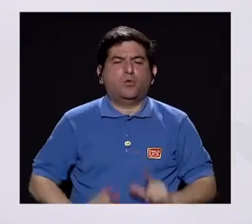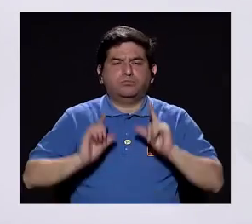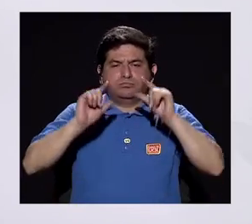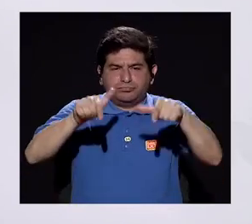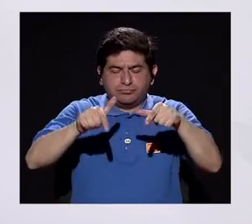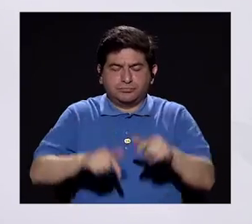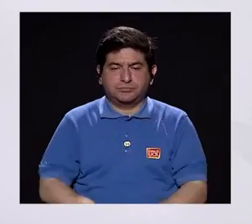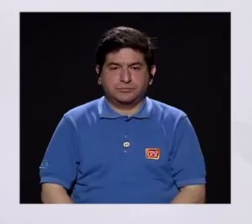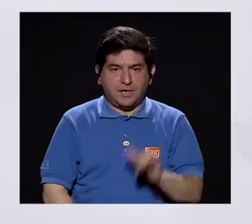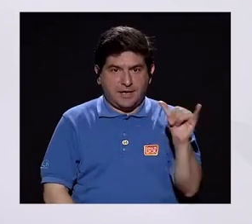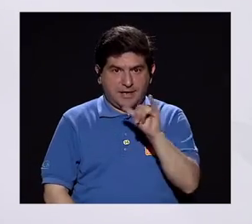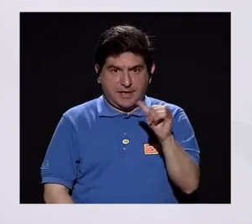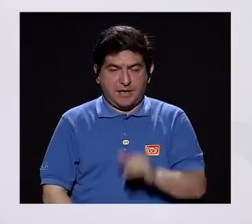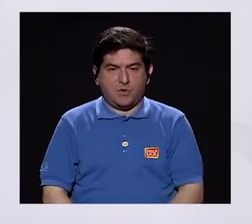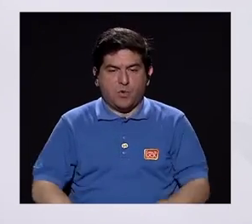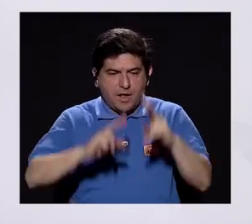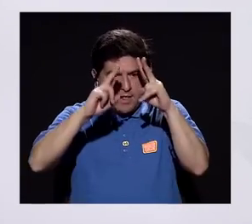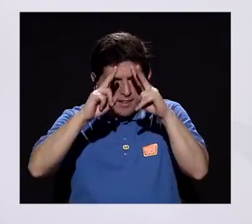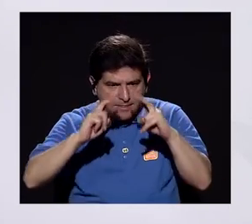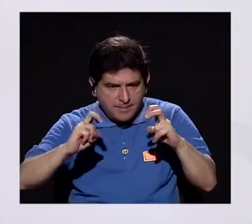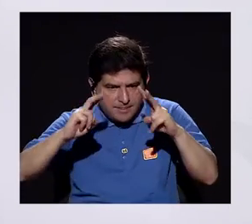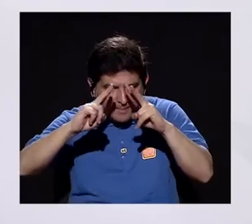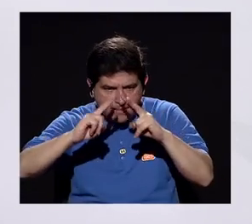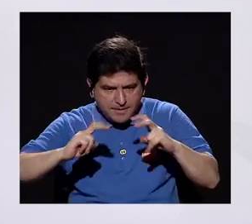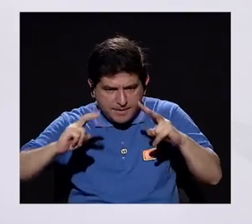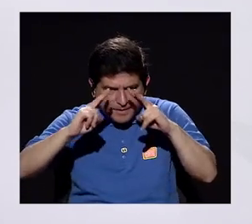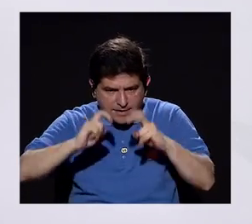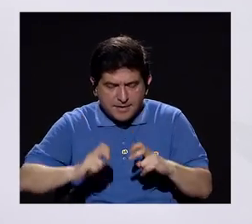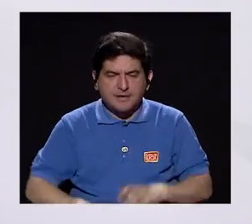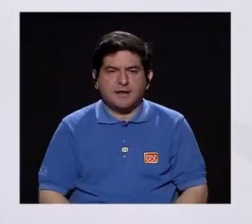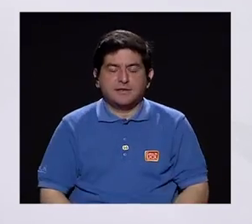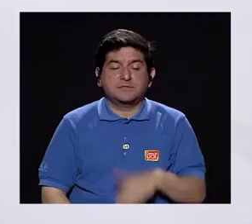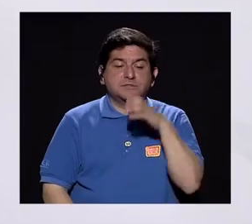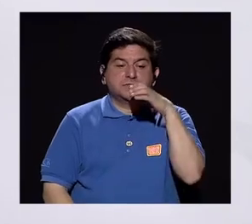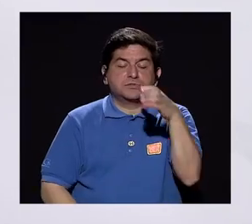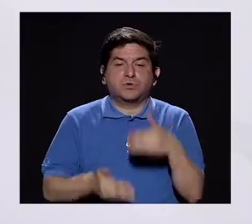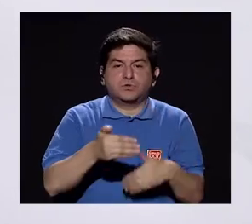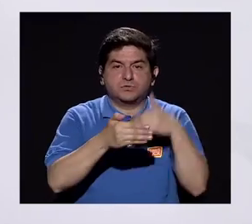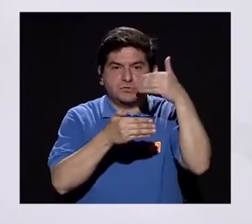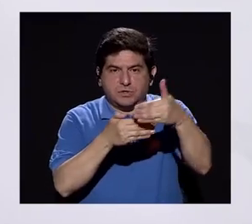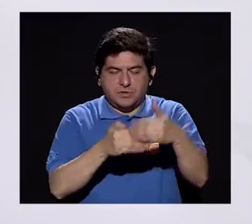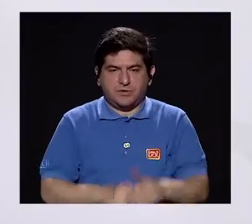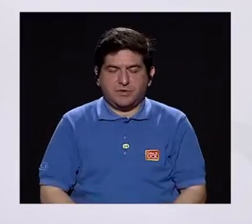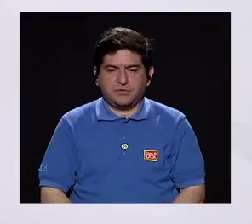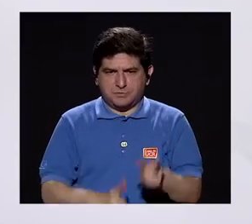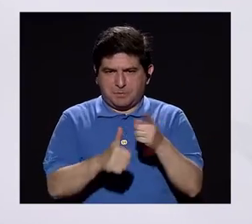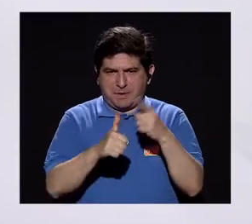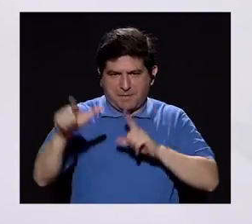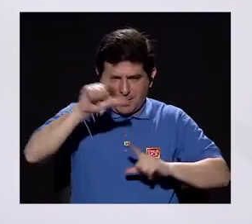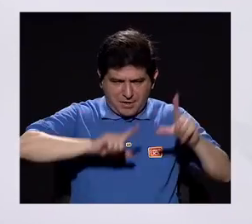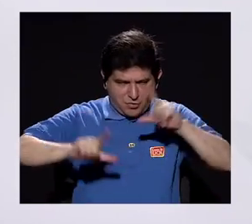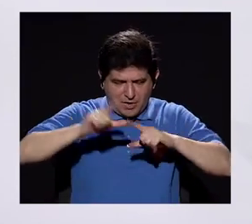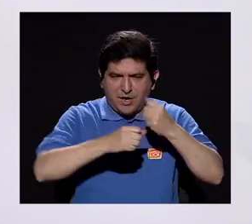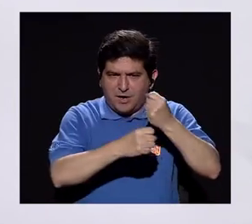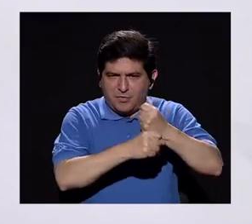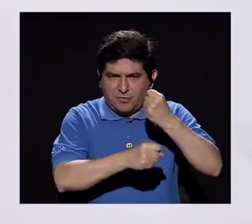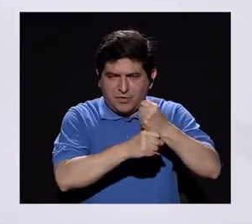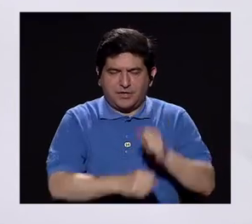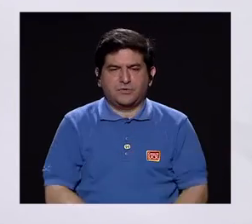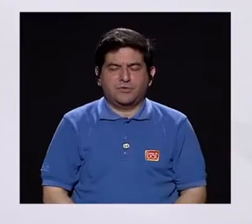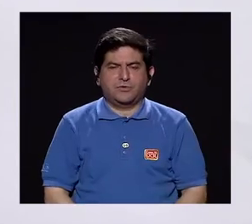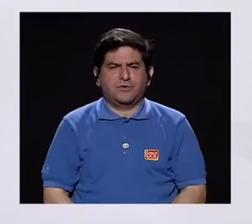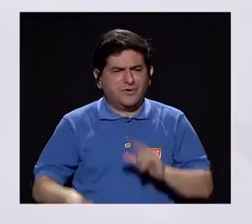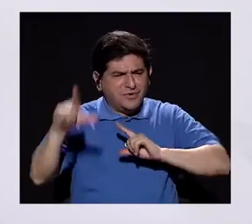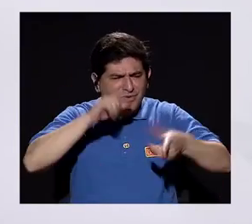donde igualmente los han para para realizar las recomendaciones se realizan en el laboratorio el laboratorio